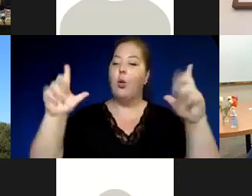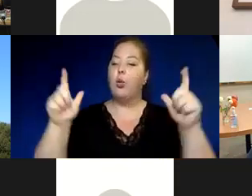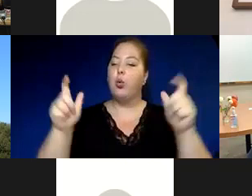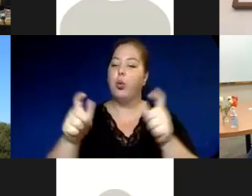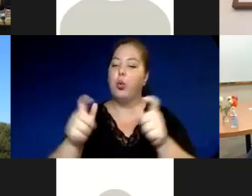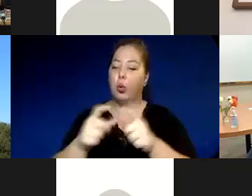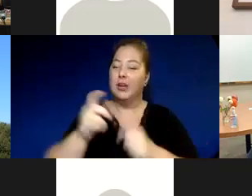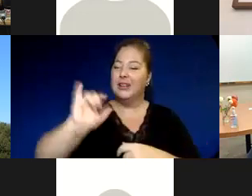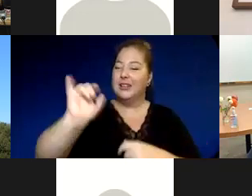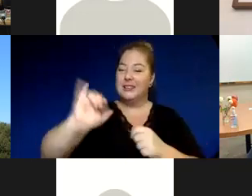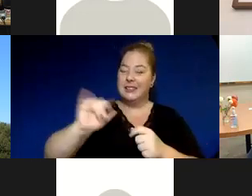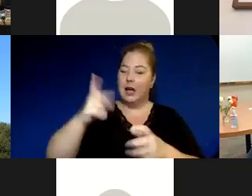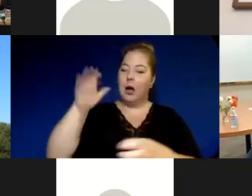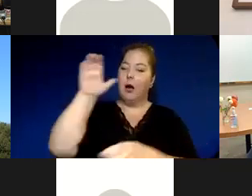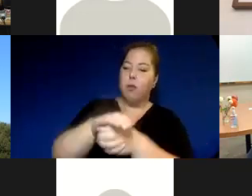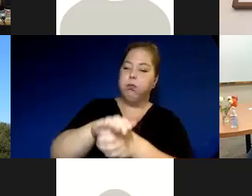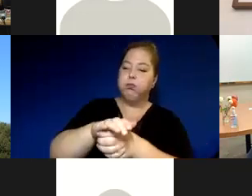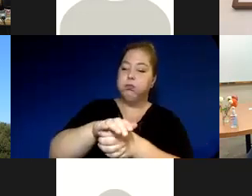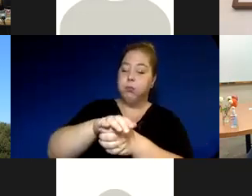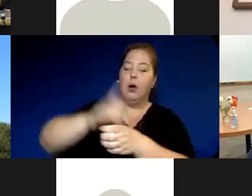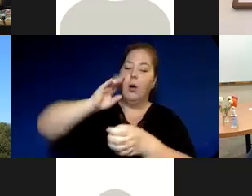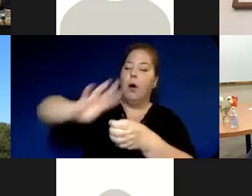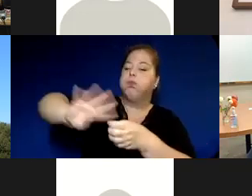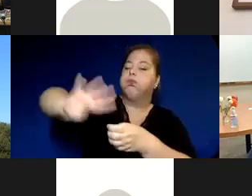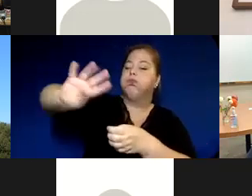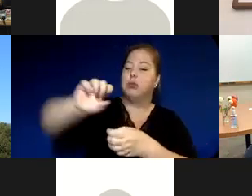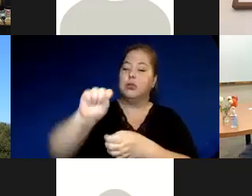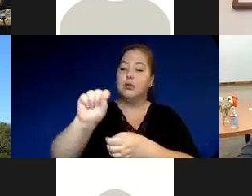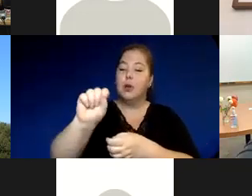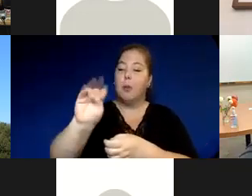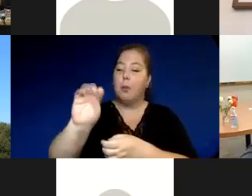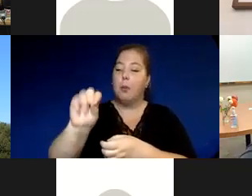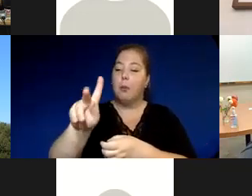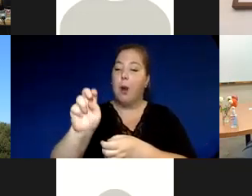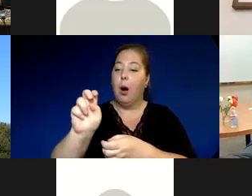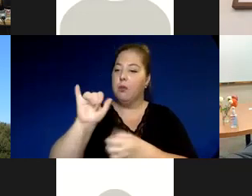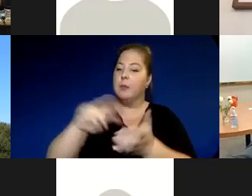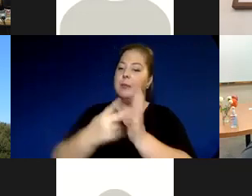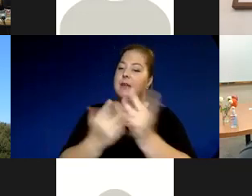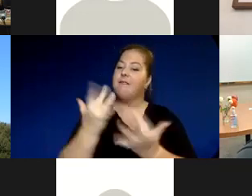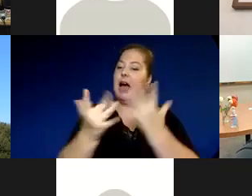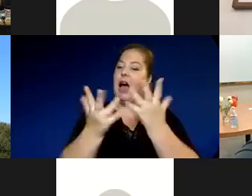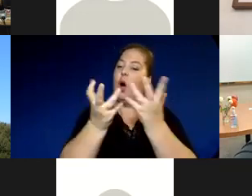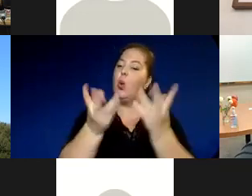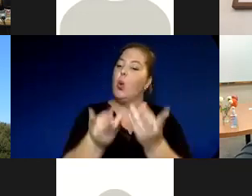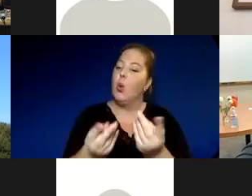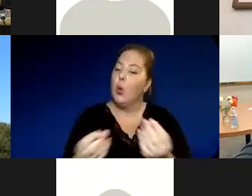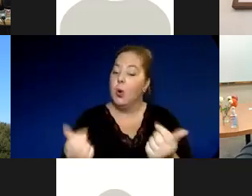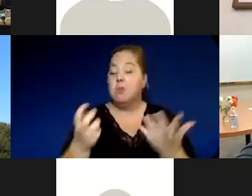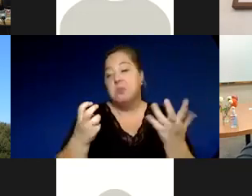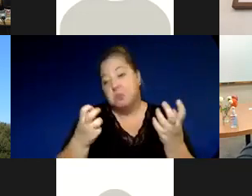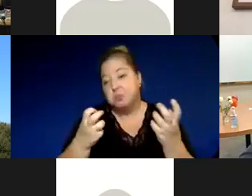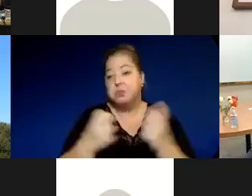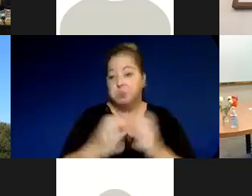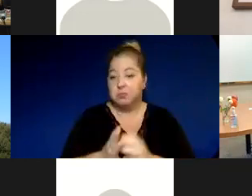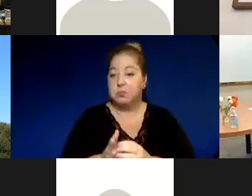se mantenga el humo allí, ¿no? Y eso lo que hace es que mantiene que haya